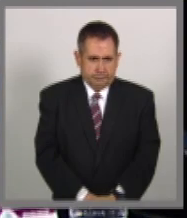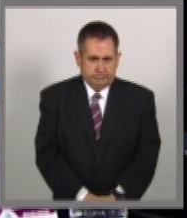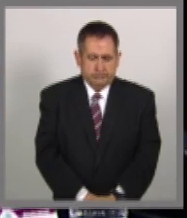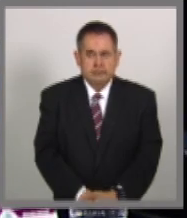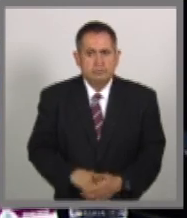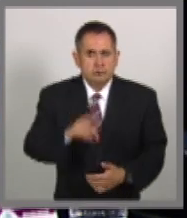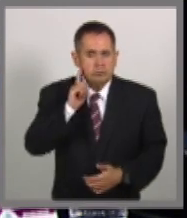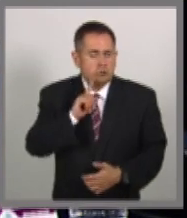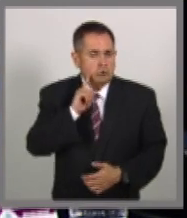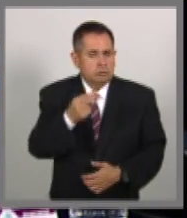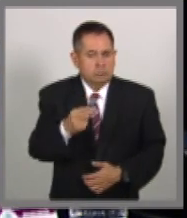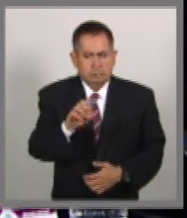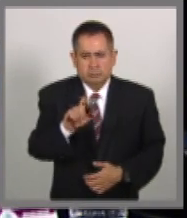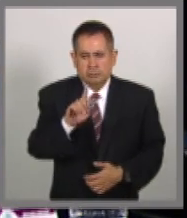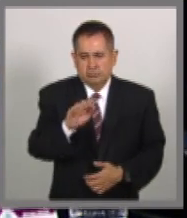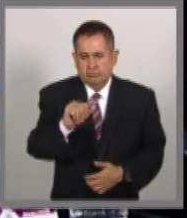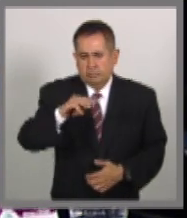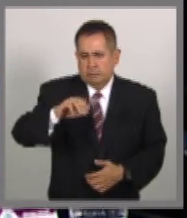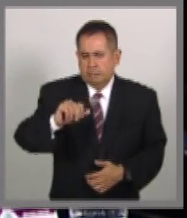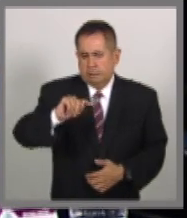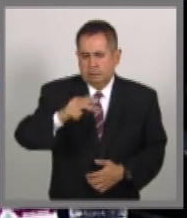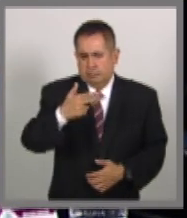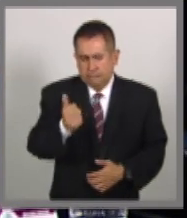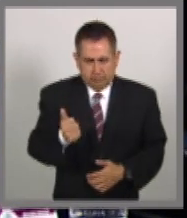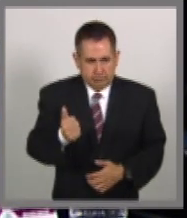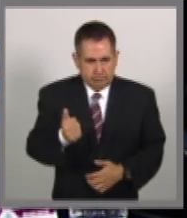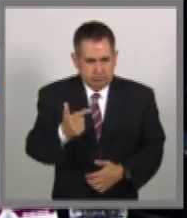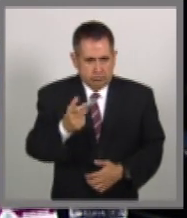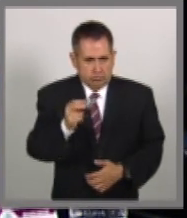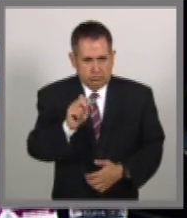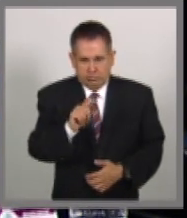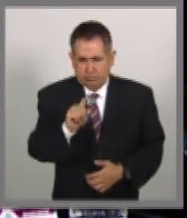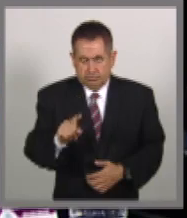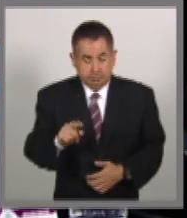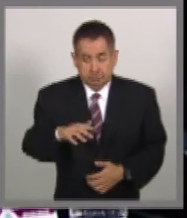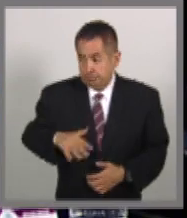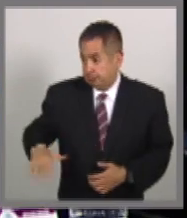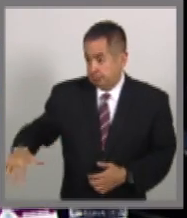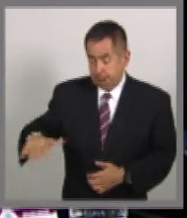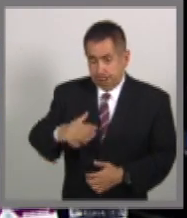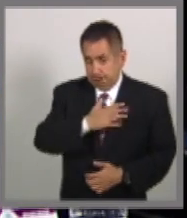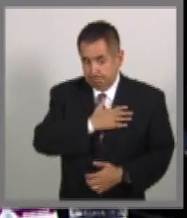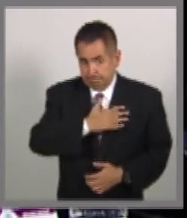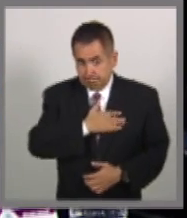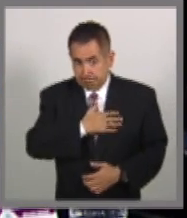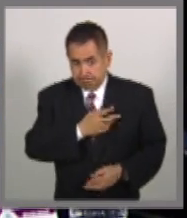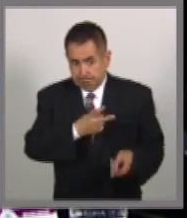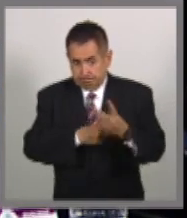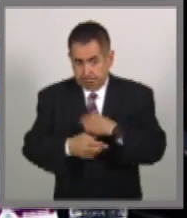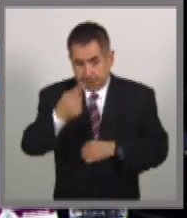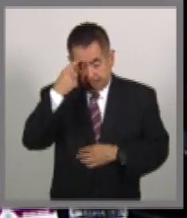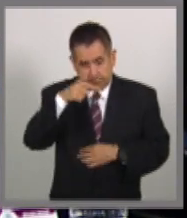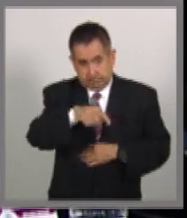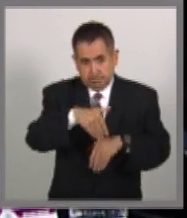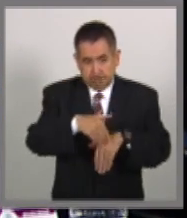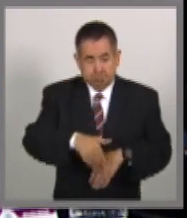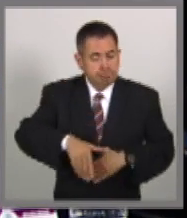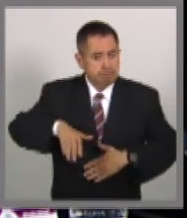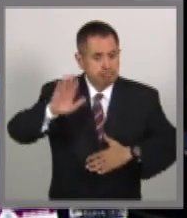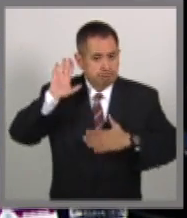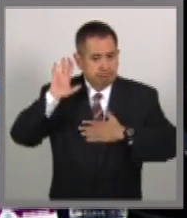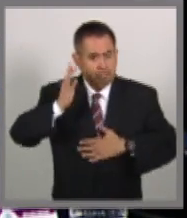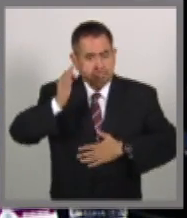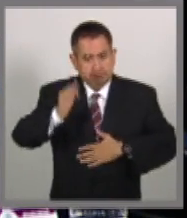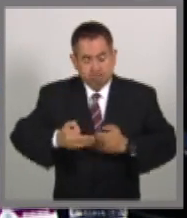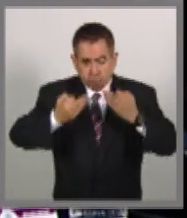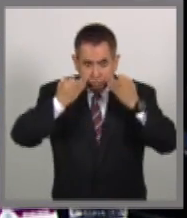Ciudadana Elba Marta González Pérez. Esta soberanía la ha convocado a que rinda su protesta constitucional y legal como senadora de